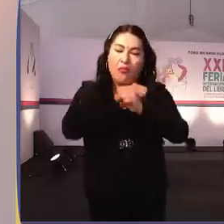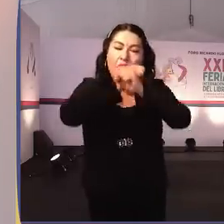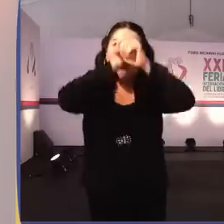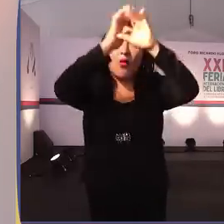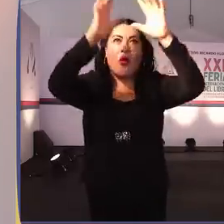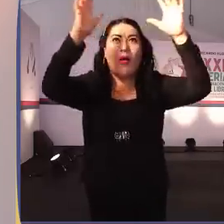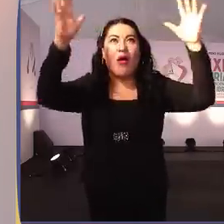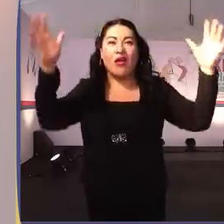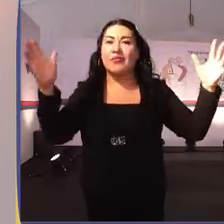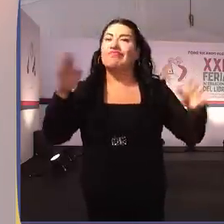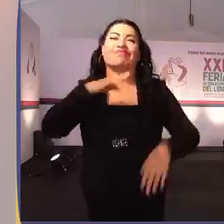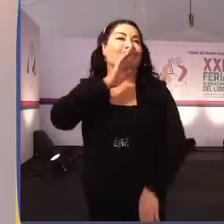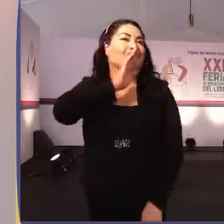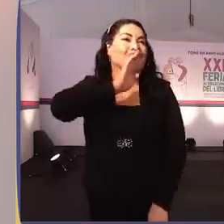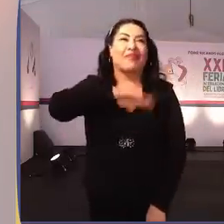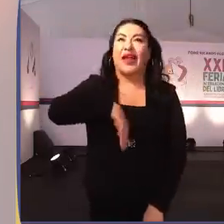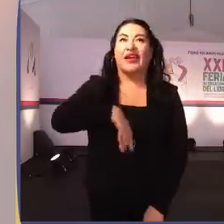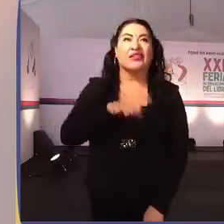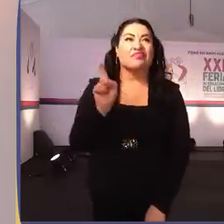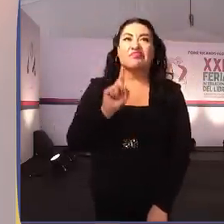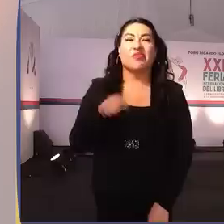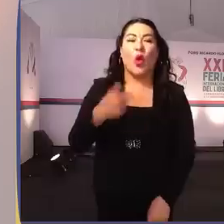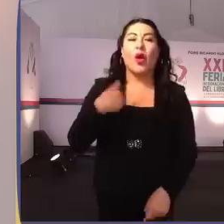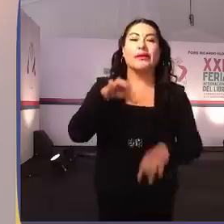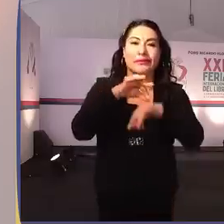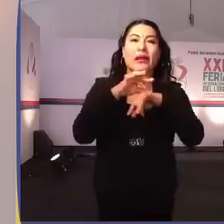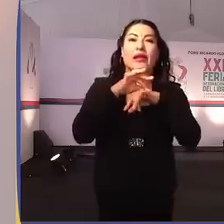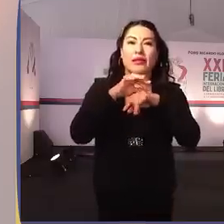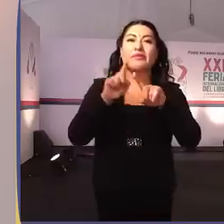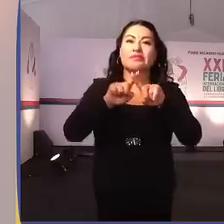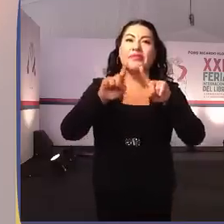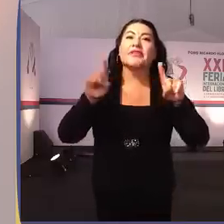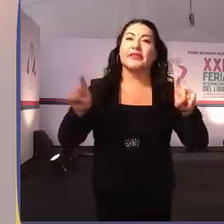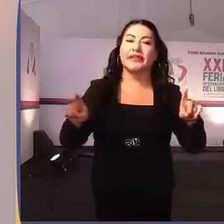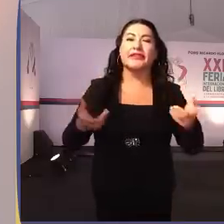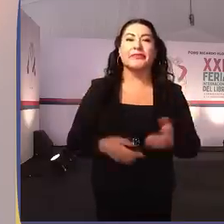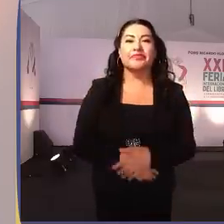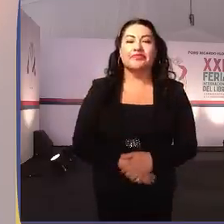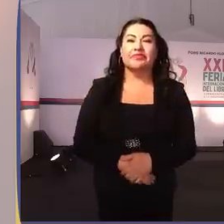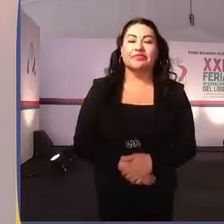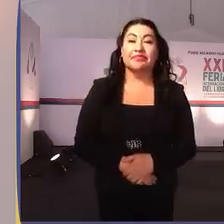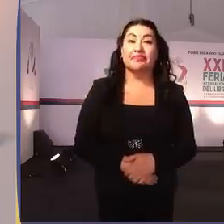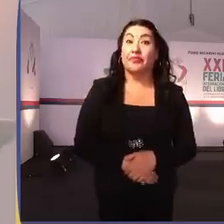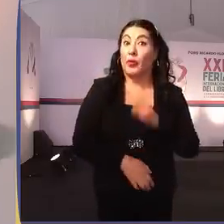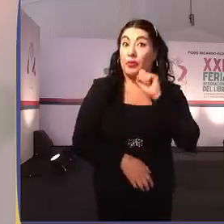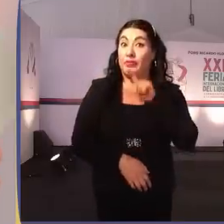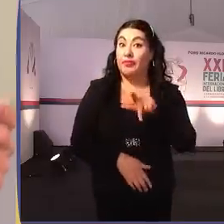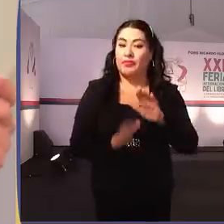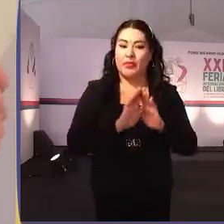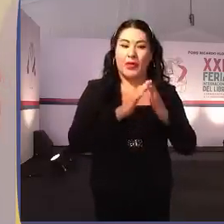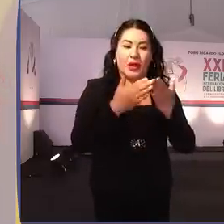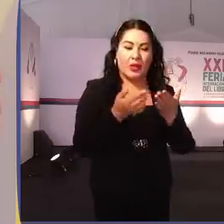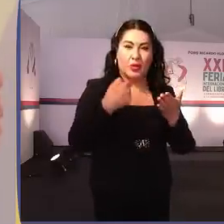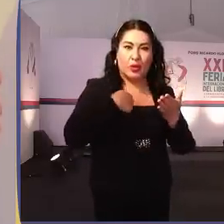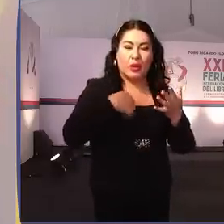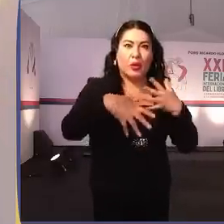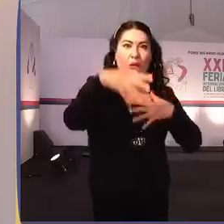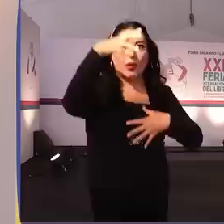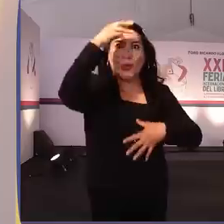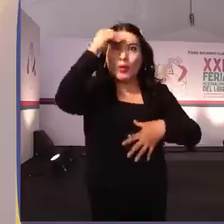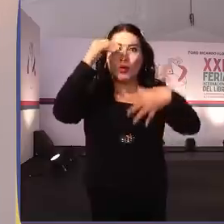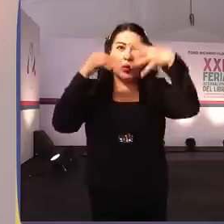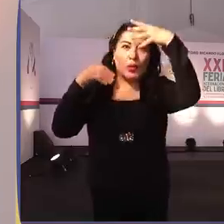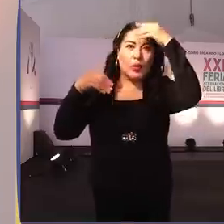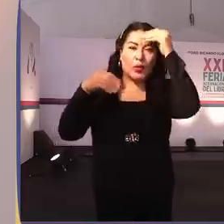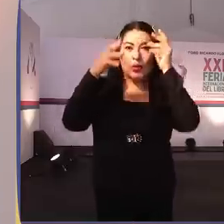así están mal, la realidad es esta. Que los libros nos hacen aprender. Uf,